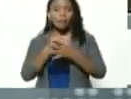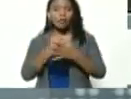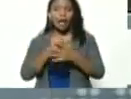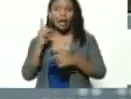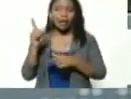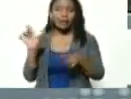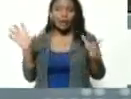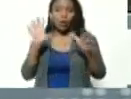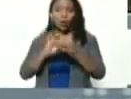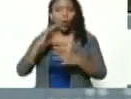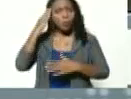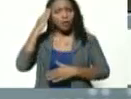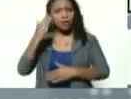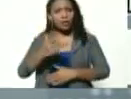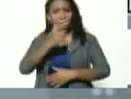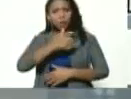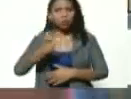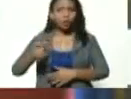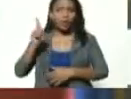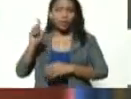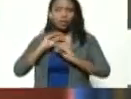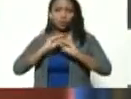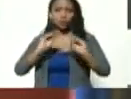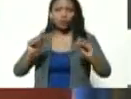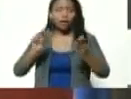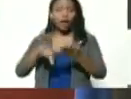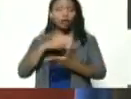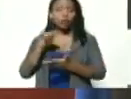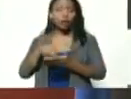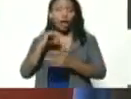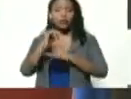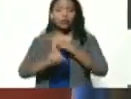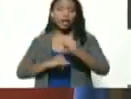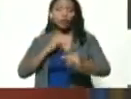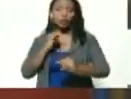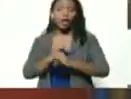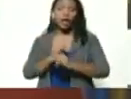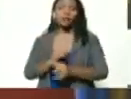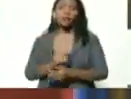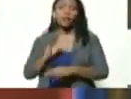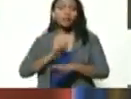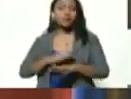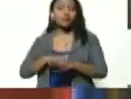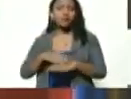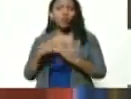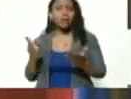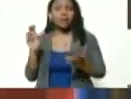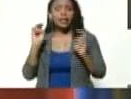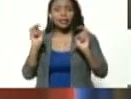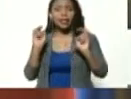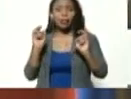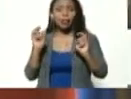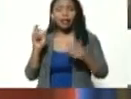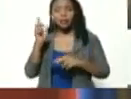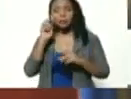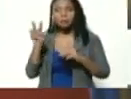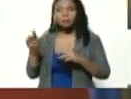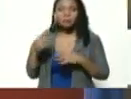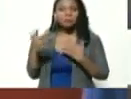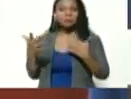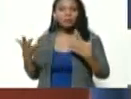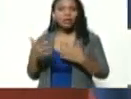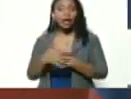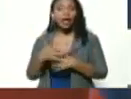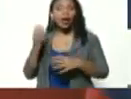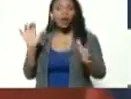unión cívico-militar, de esa convocatoria nacional e internacional, porque se enmarca en todo lo que tiene que ver la